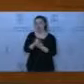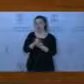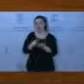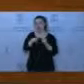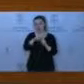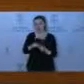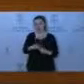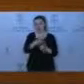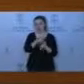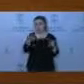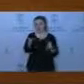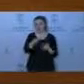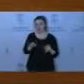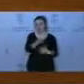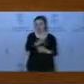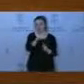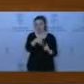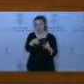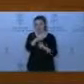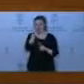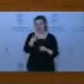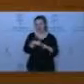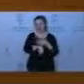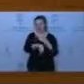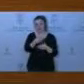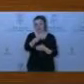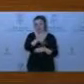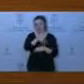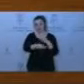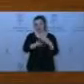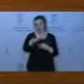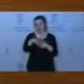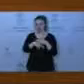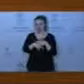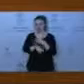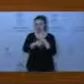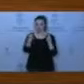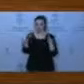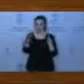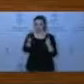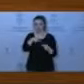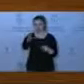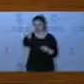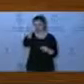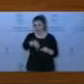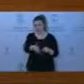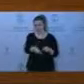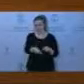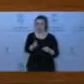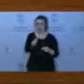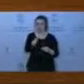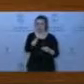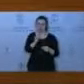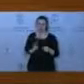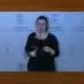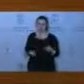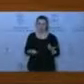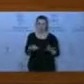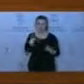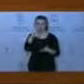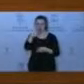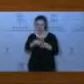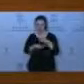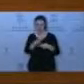la eficacia y la eficiencia en la gestión y en el uso de los recursos públicos. Somos conscientes de la dificultad que entablará su